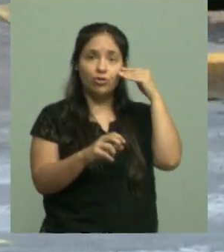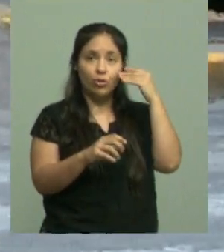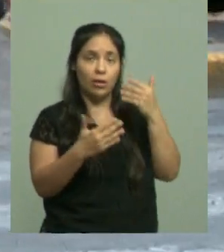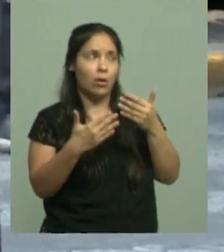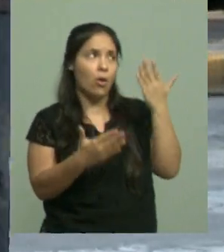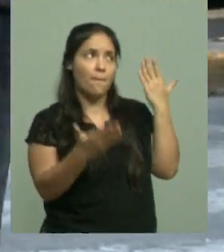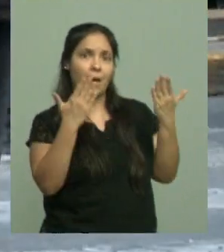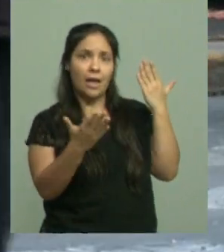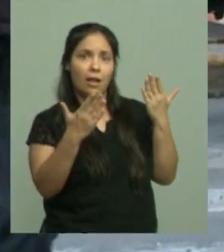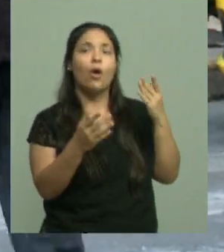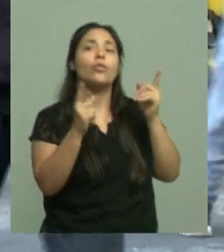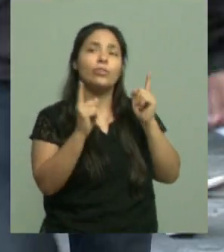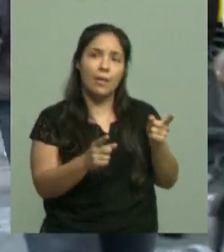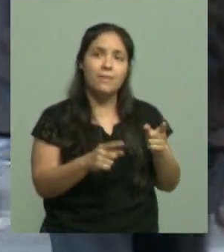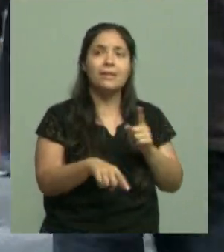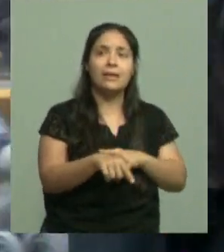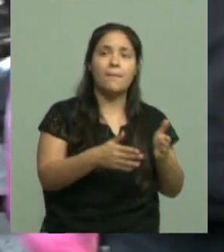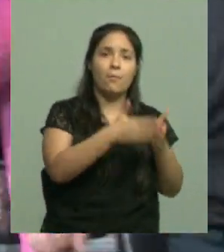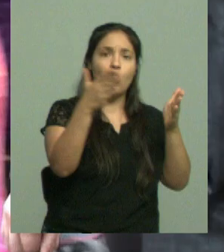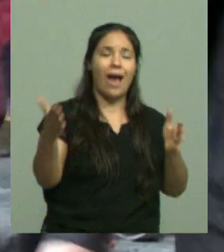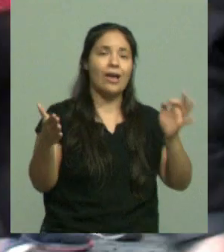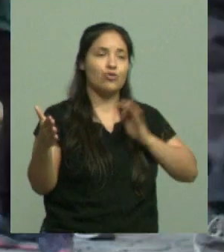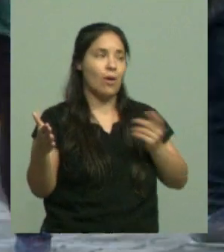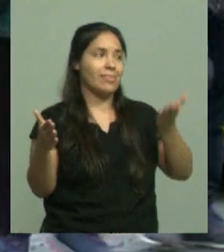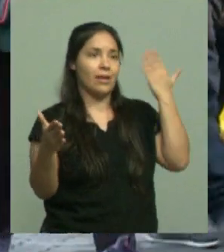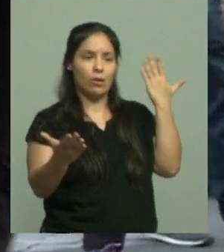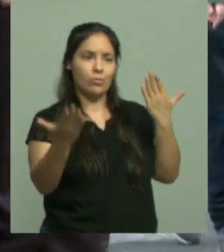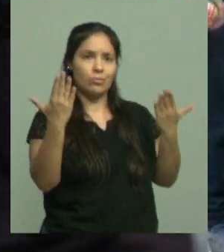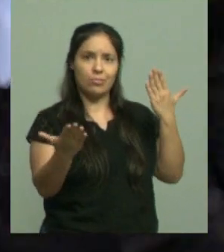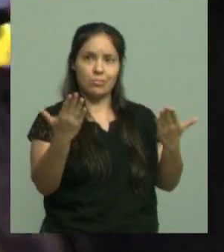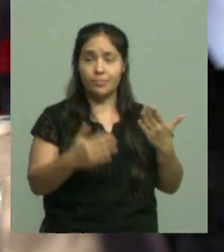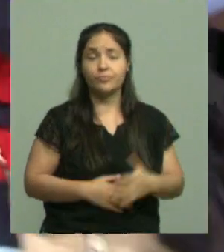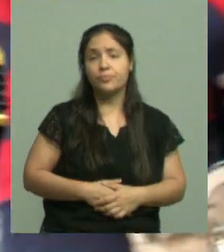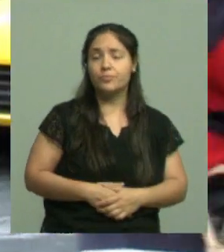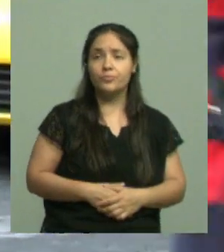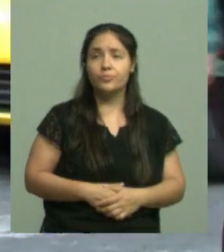si comparamos el mismo periodo, el mismo semestre del año anterior. Entonces,